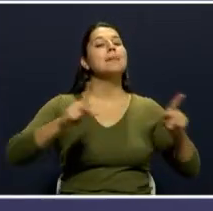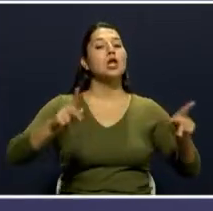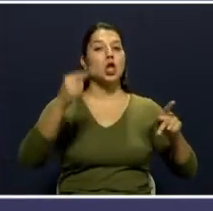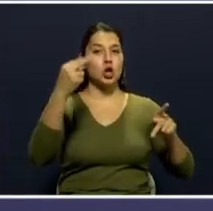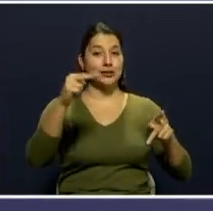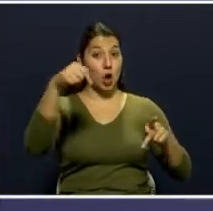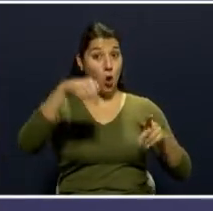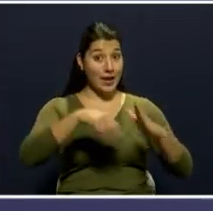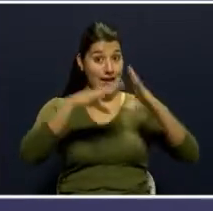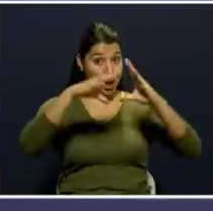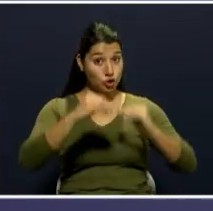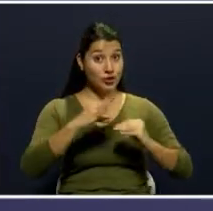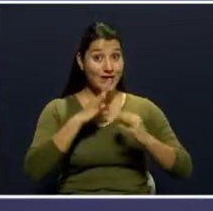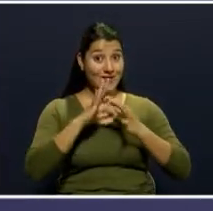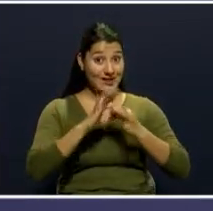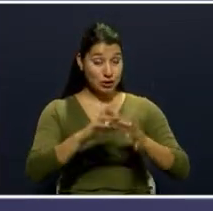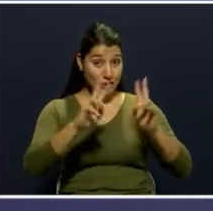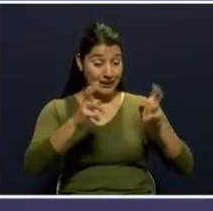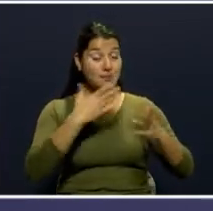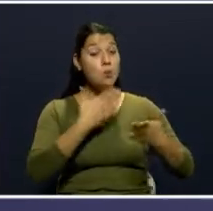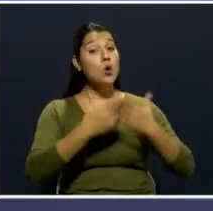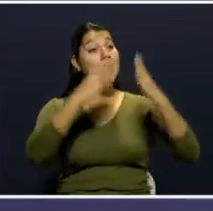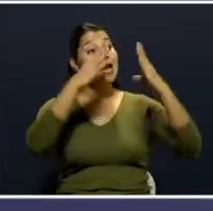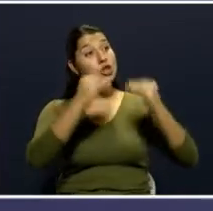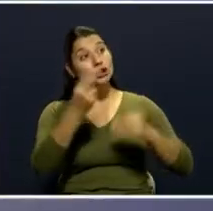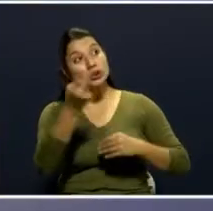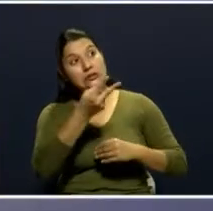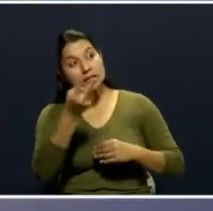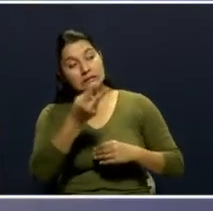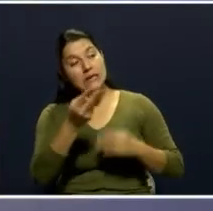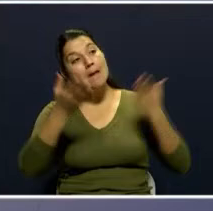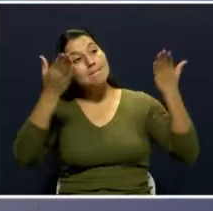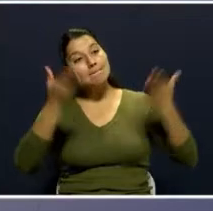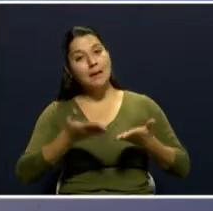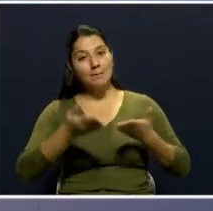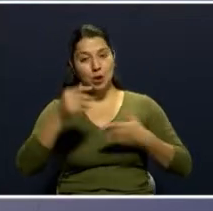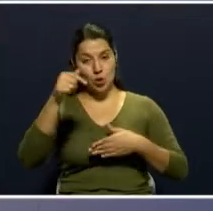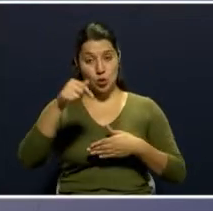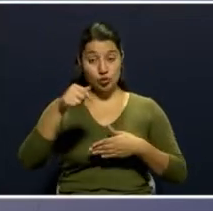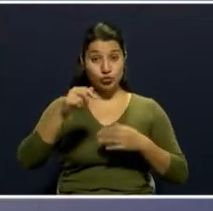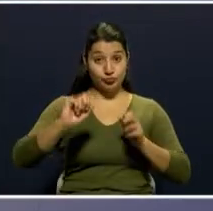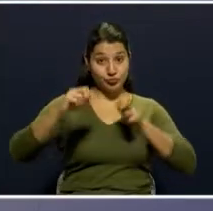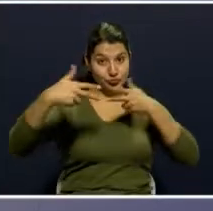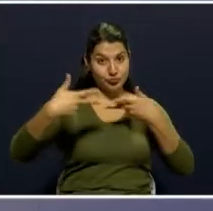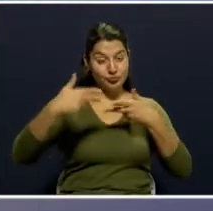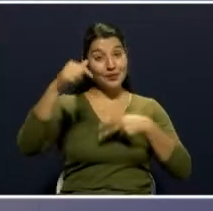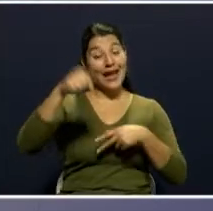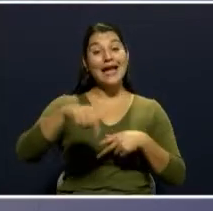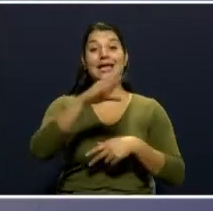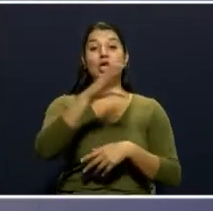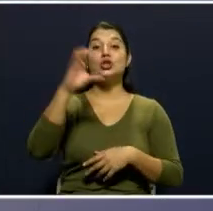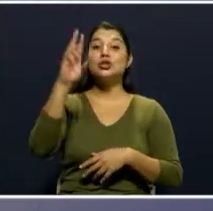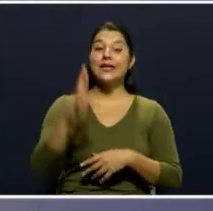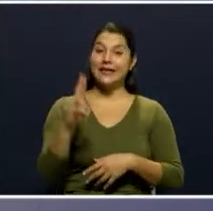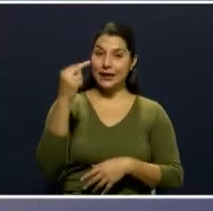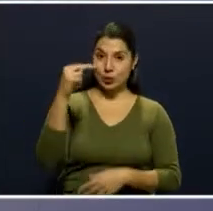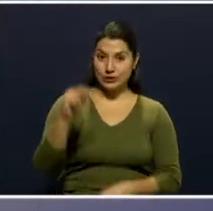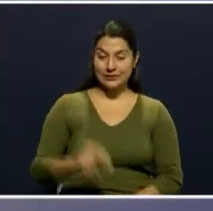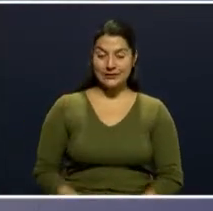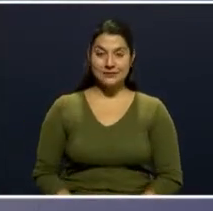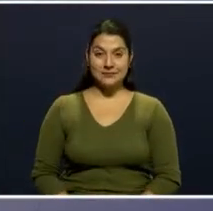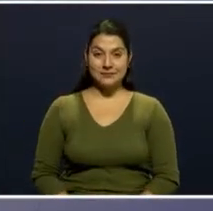sobre estos temas. Buenas noches, Irene y Osvaldo. Bienvenidos virtualmente al set de Costa Rica